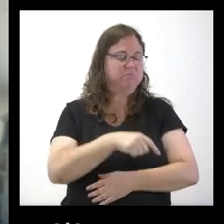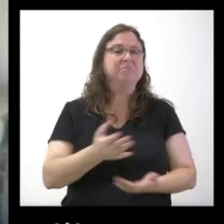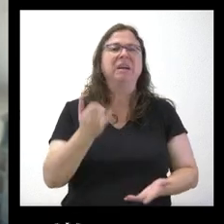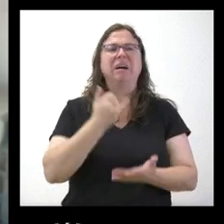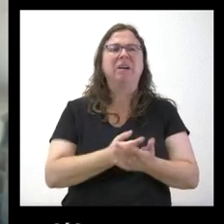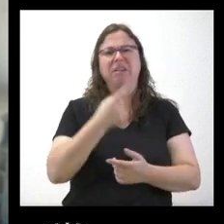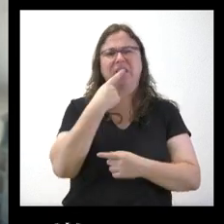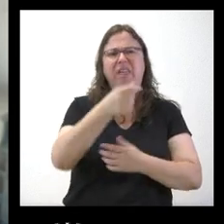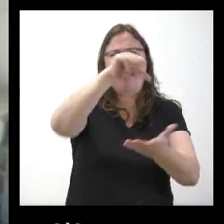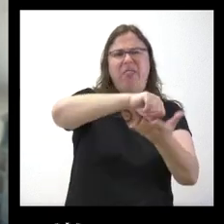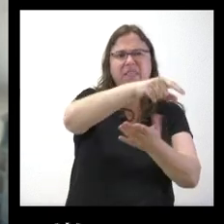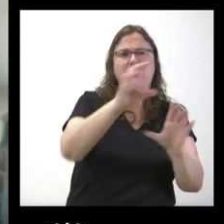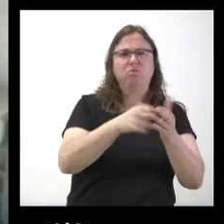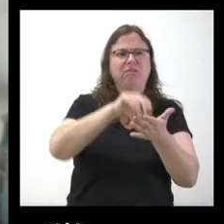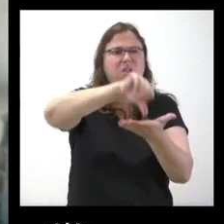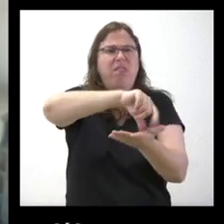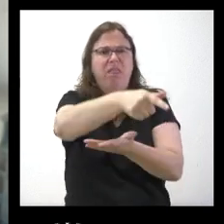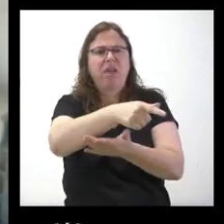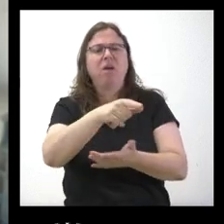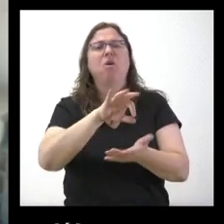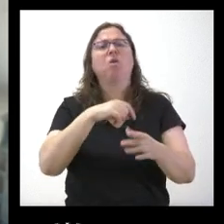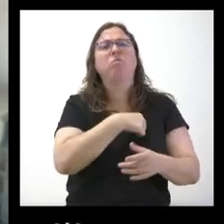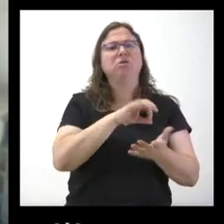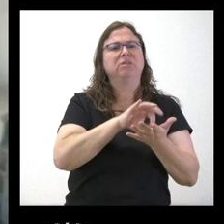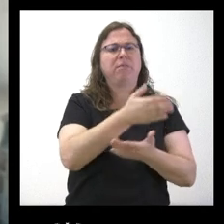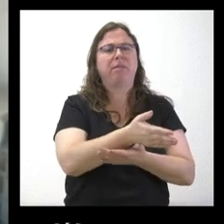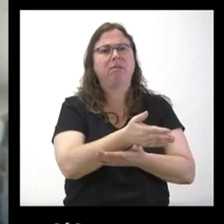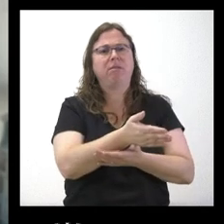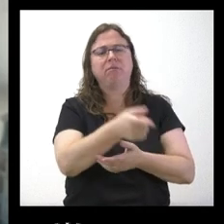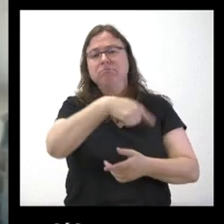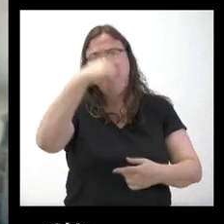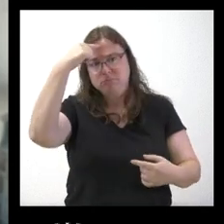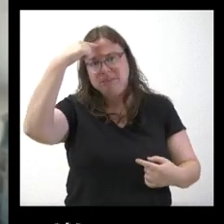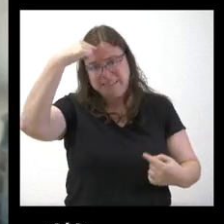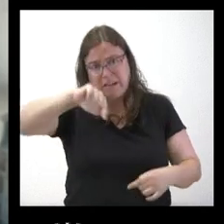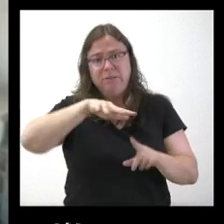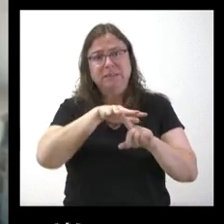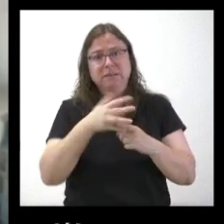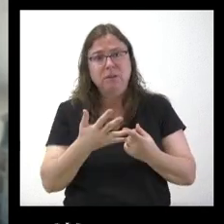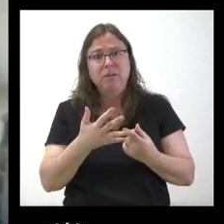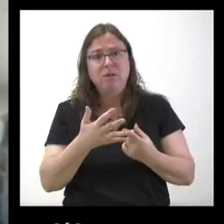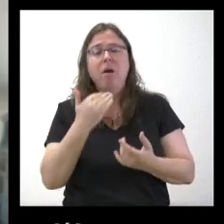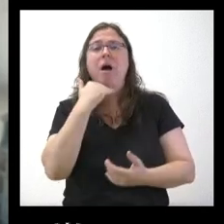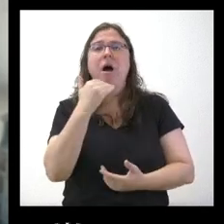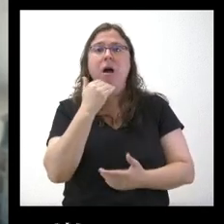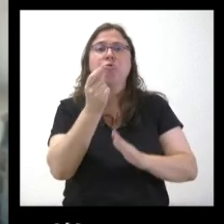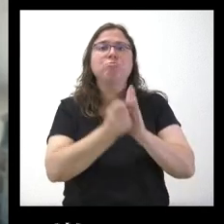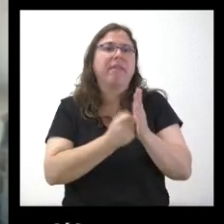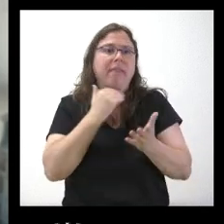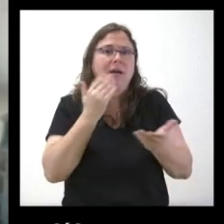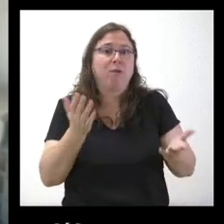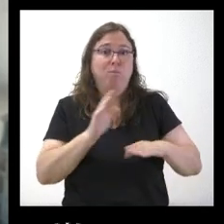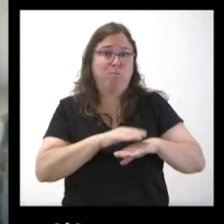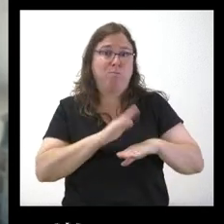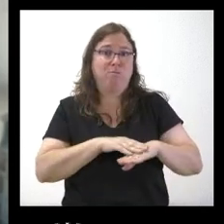a la a la junta y me pregunto si si son conscientes de esta situación y si se va a tomar alguna medida porque